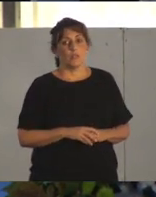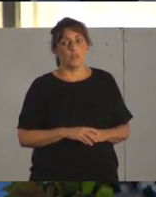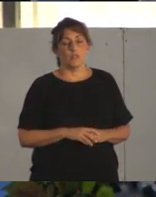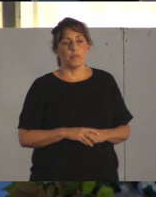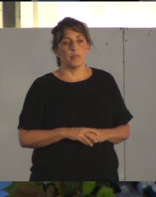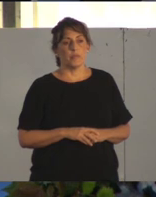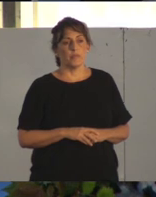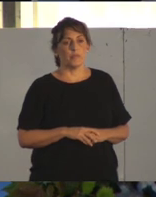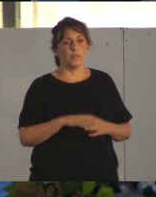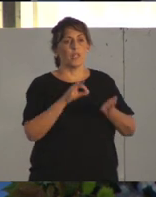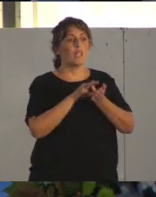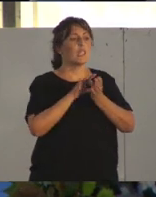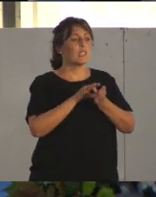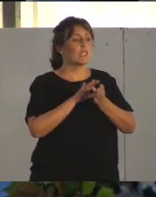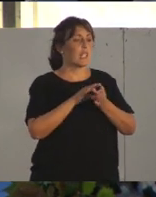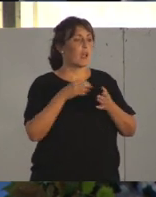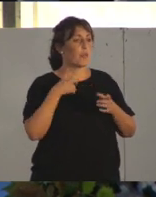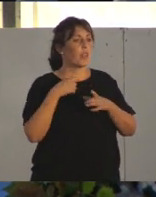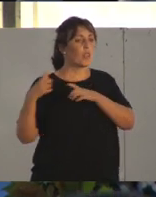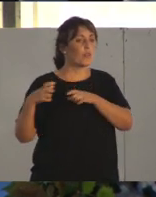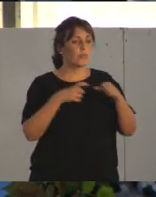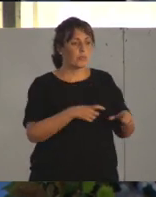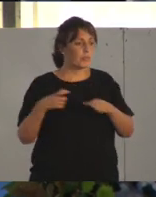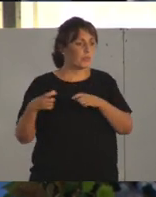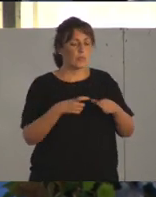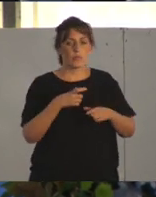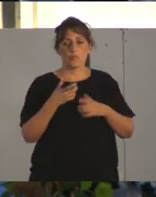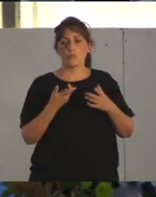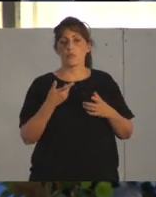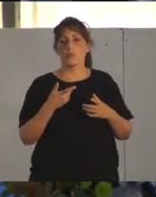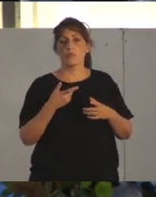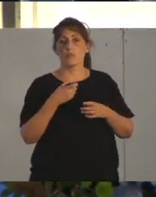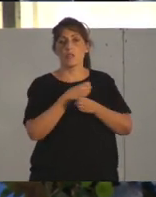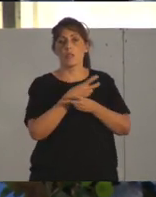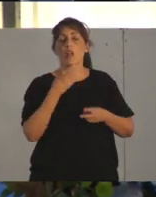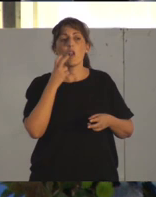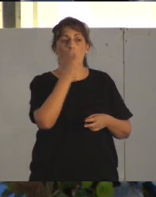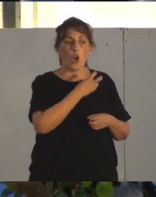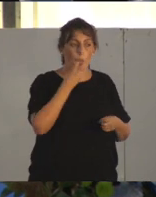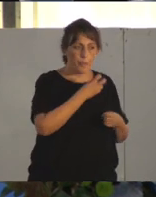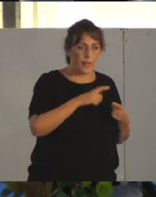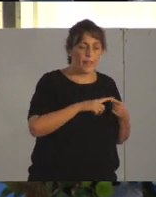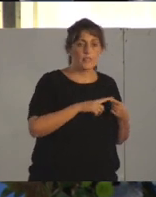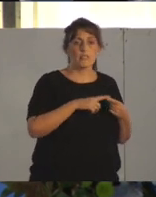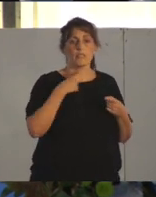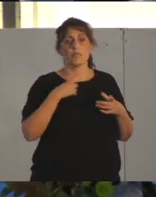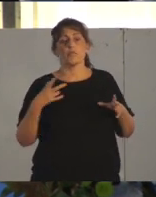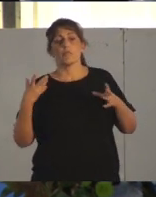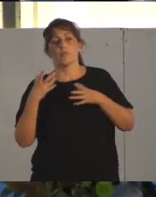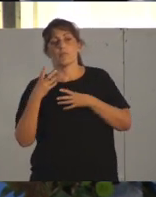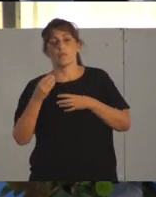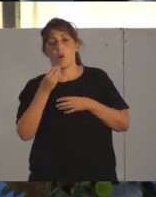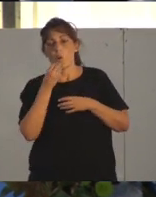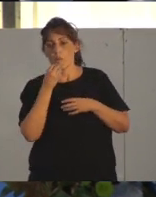En el servicio de comedor, aspectos a tener en cuenta y muy importantes. La presencia diaria de las logopedas tiene que ser continua